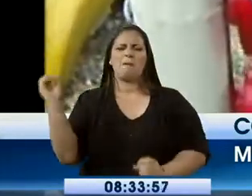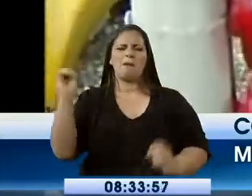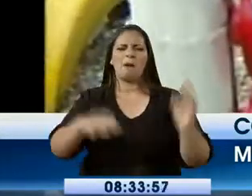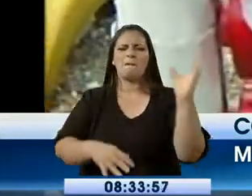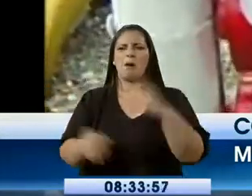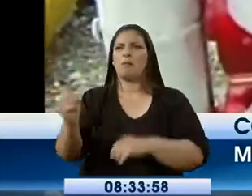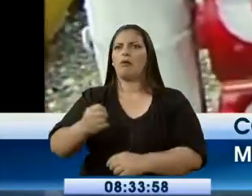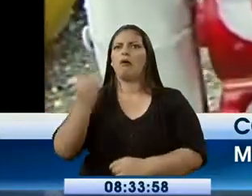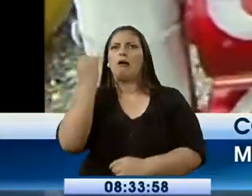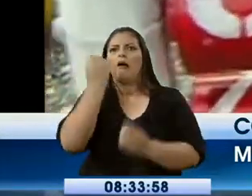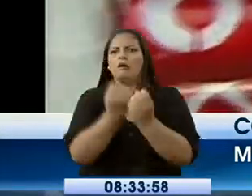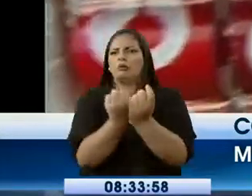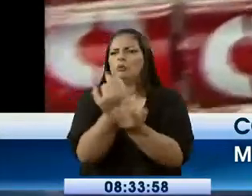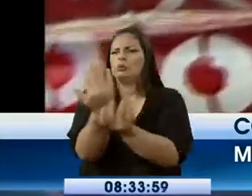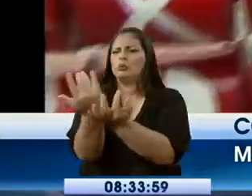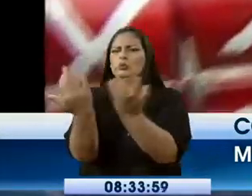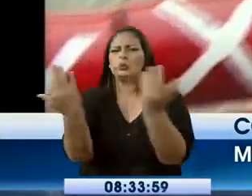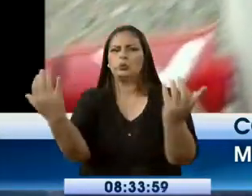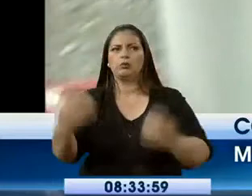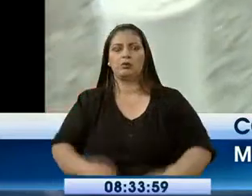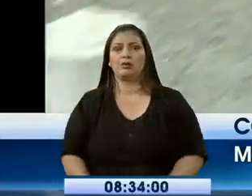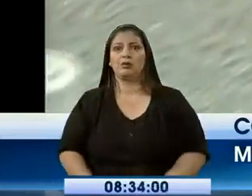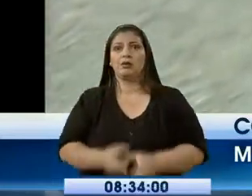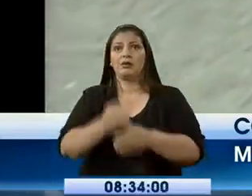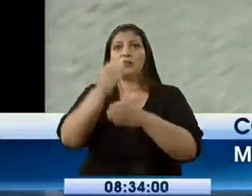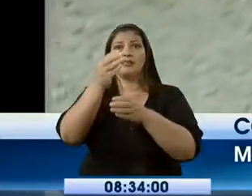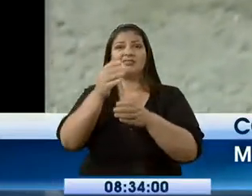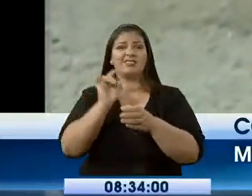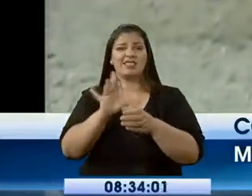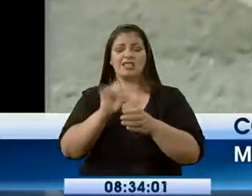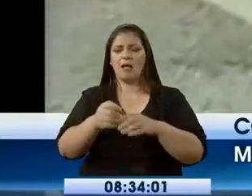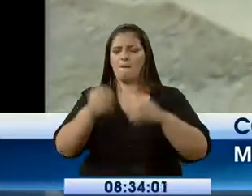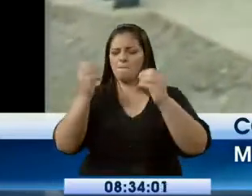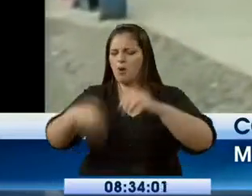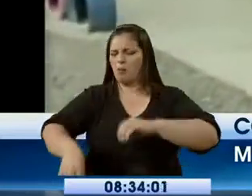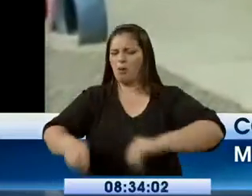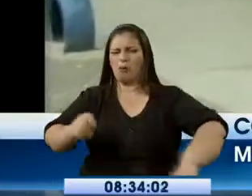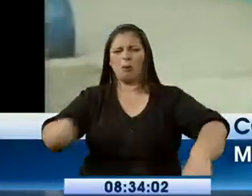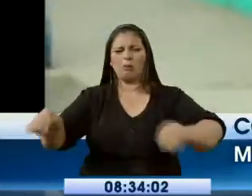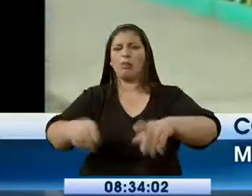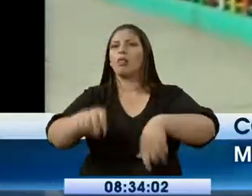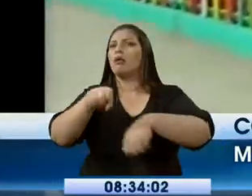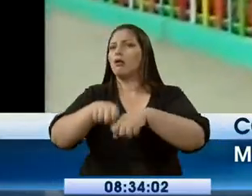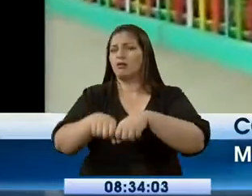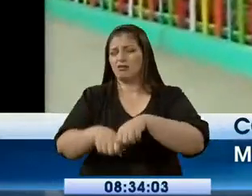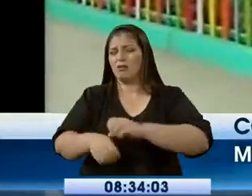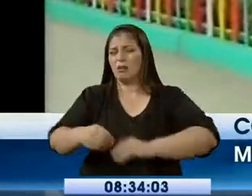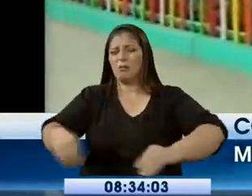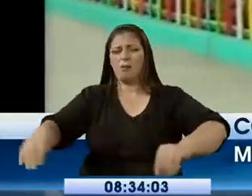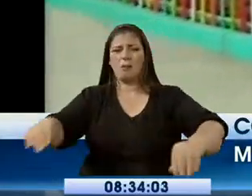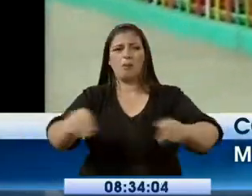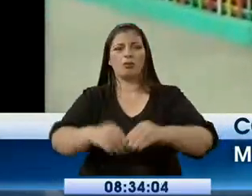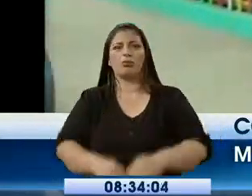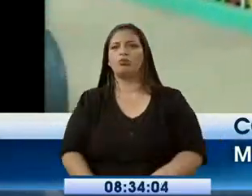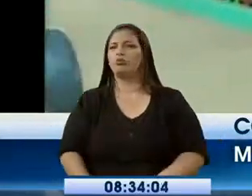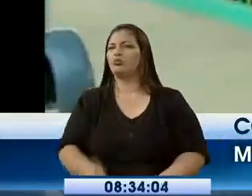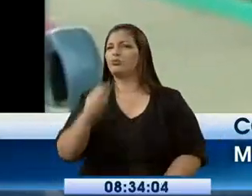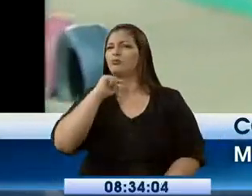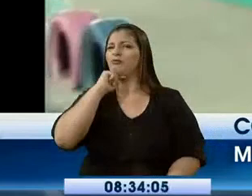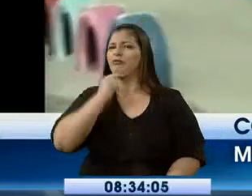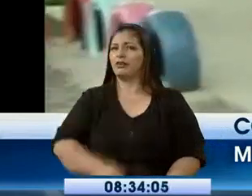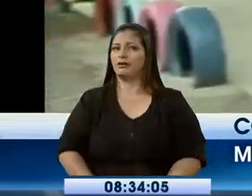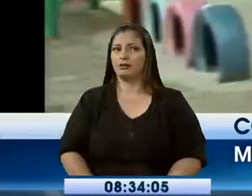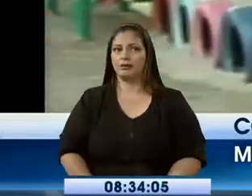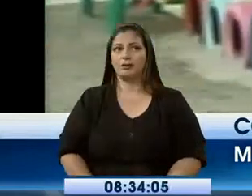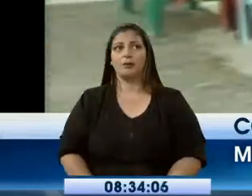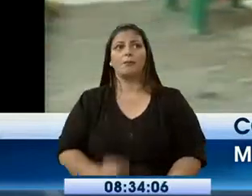y para mí me siento muy feliz porque logramos transformar esto, que estaba muy feo, en un bello jardín.